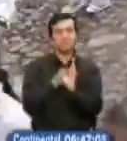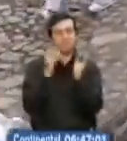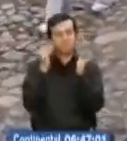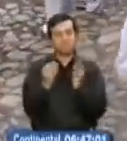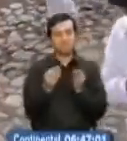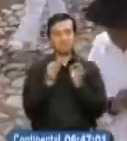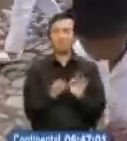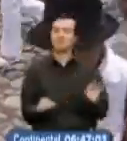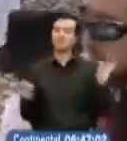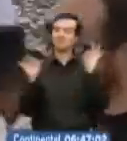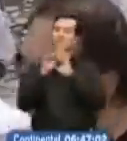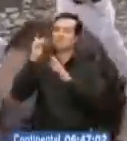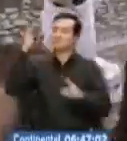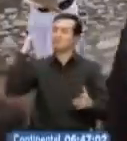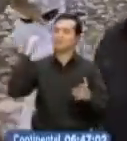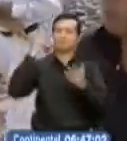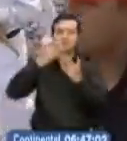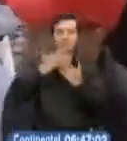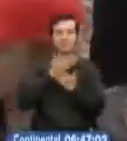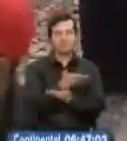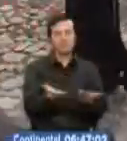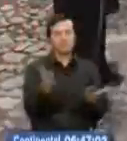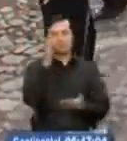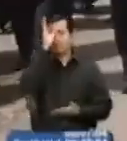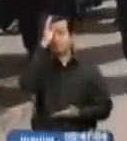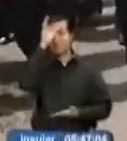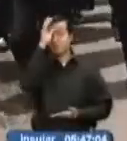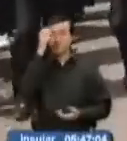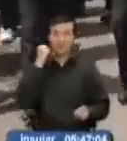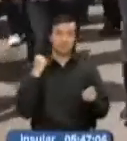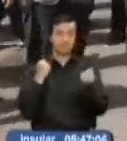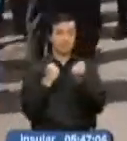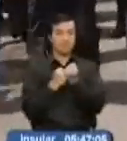su connotación histórica, cultural y el importante apoyo que